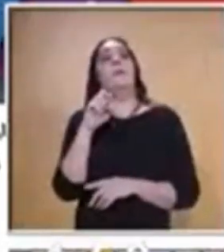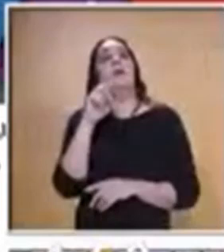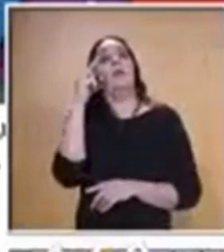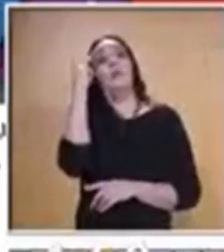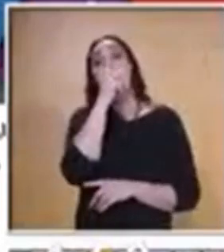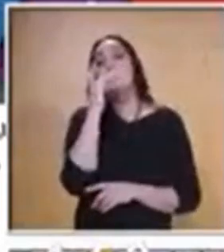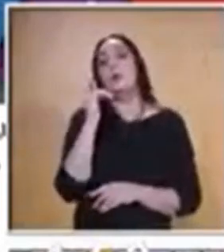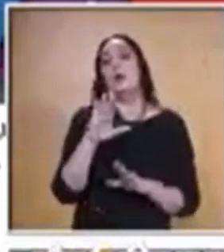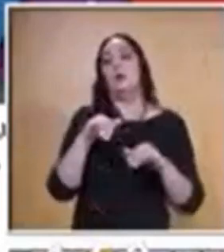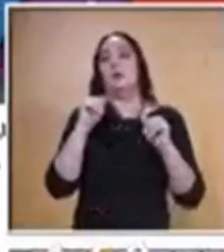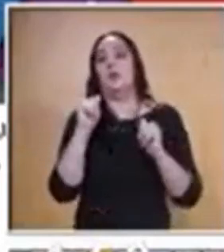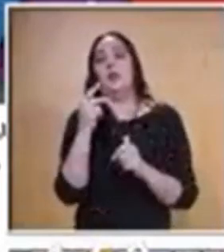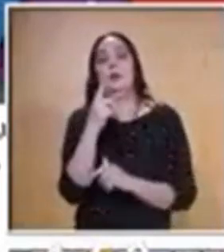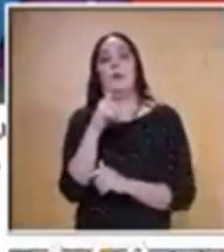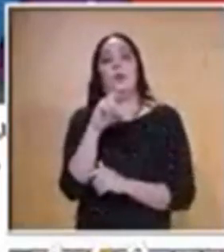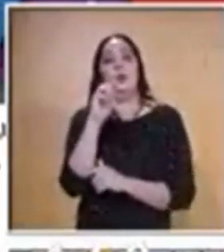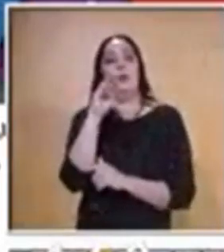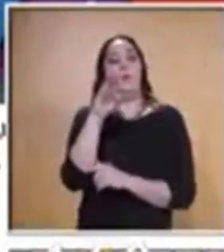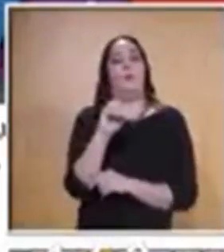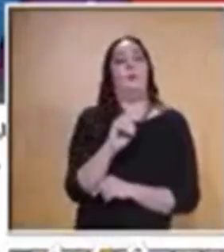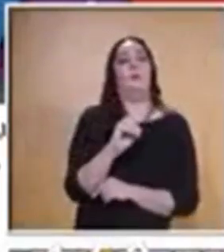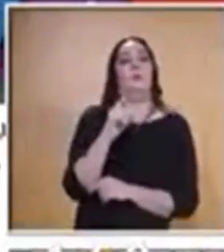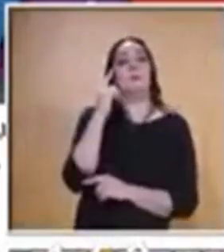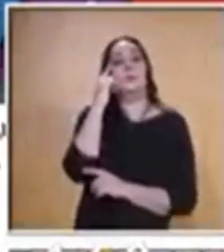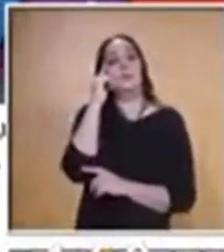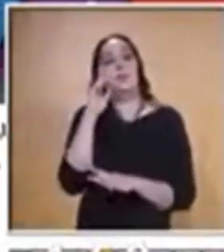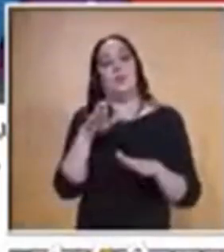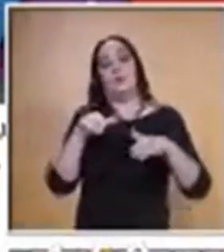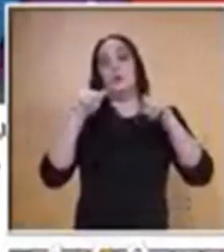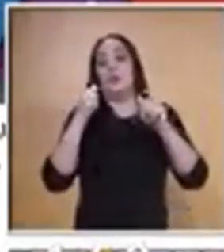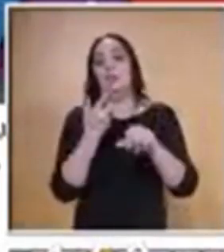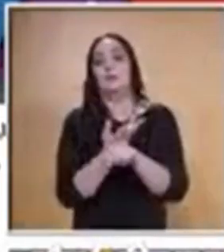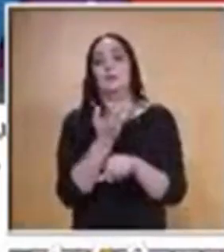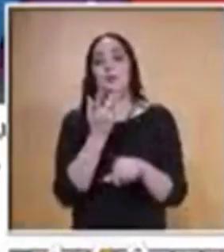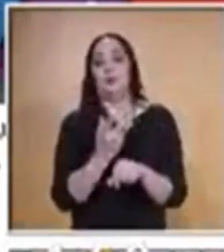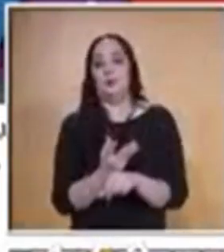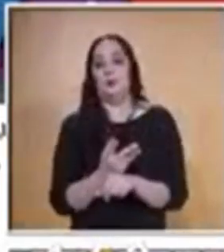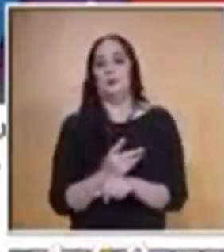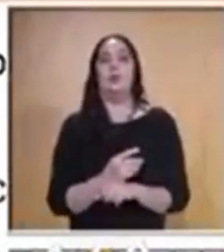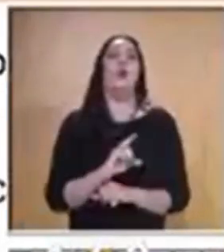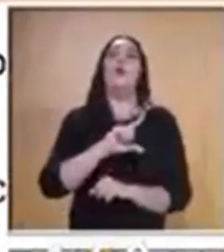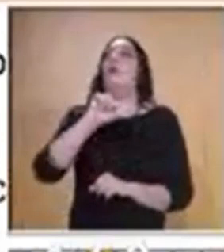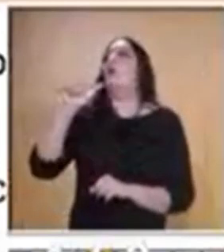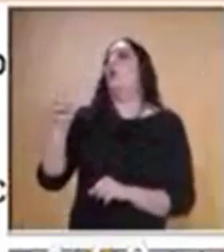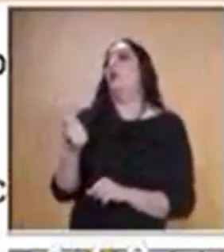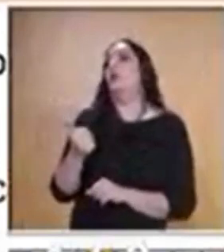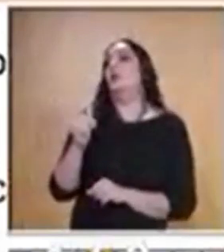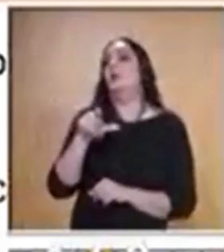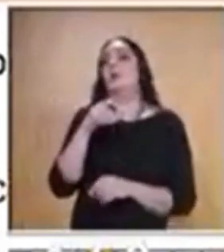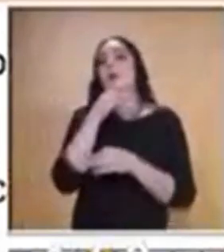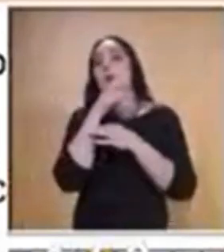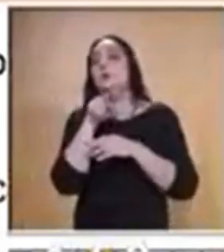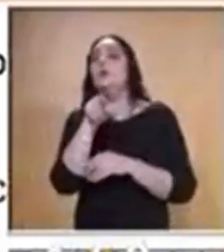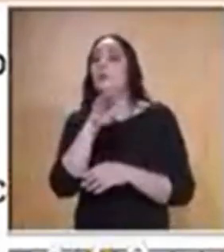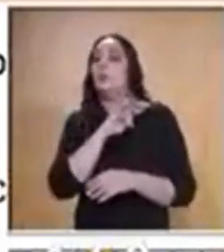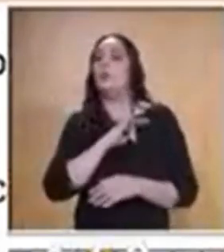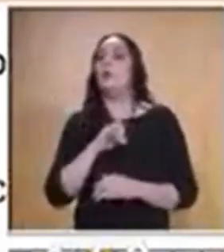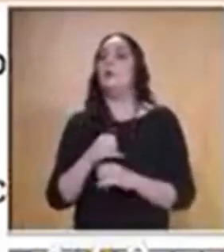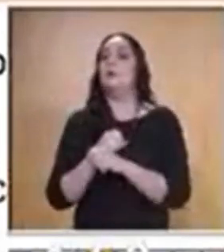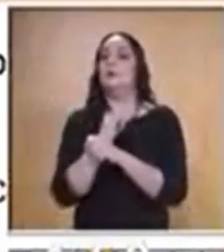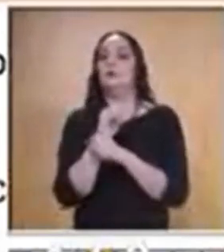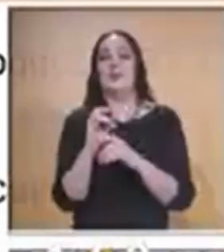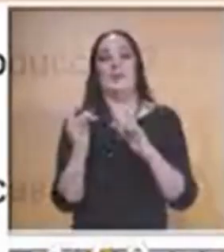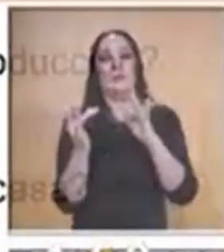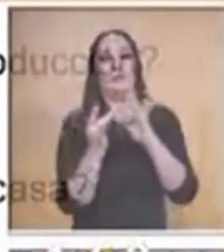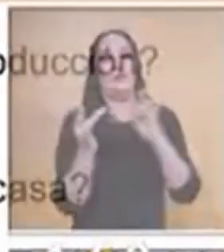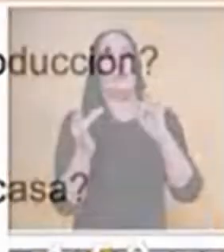plomo, China, Australia y Estados Unidos. Con esta información y otra que tú puedes investigar en tus libros o en internet, puedes completar